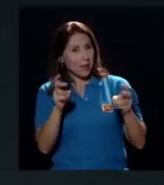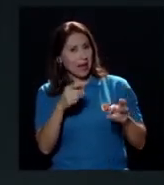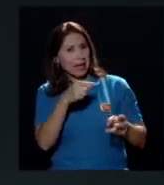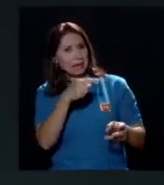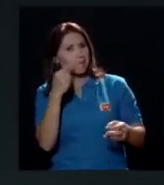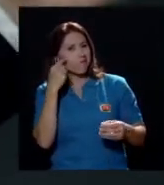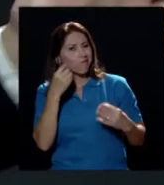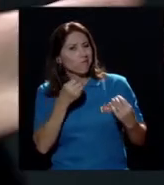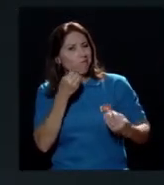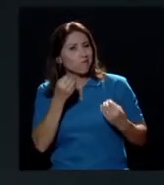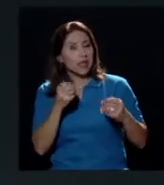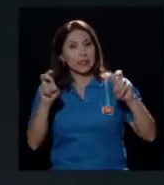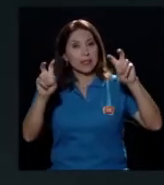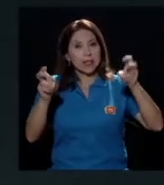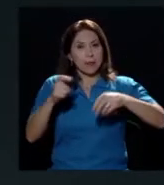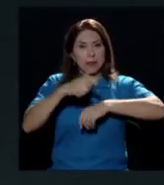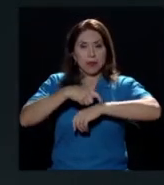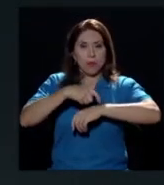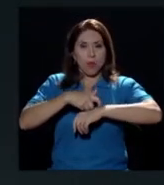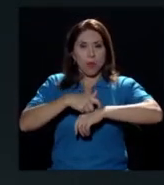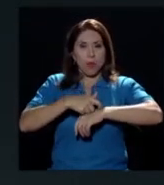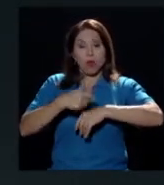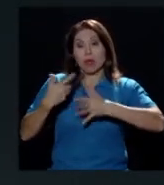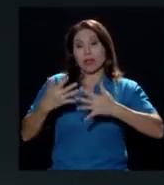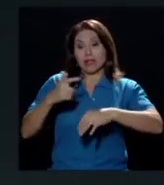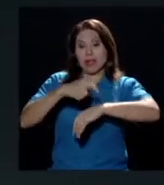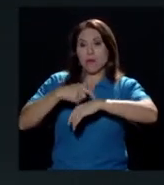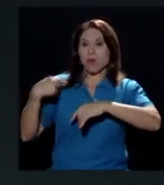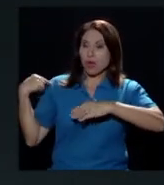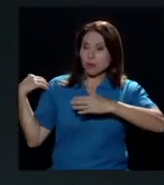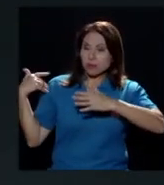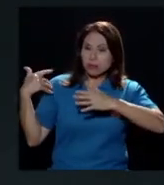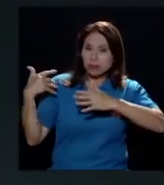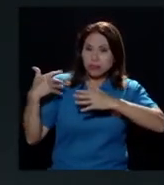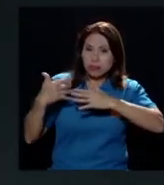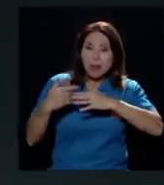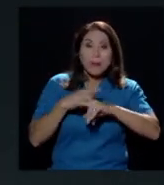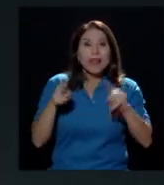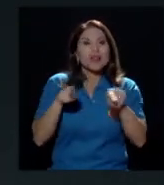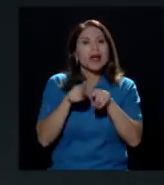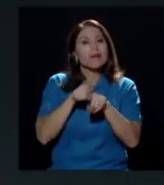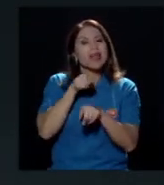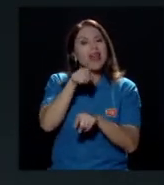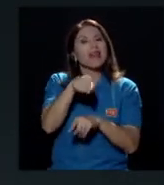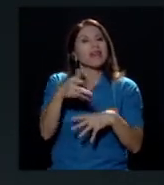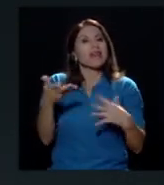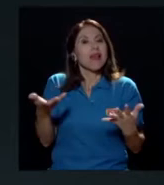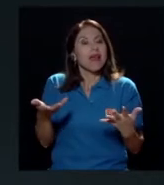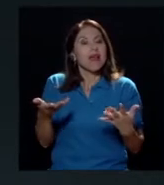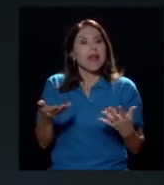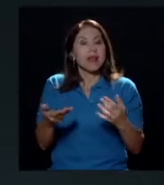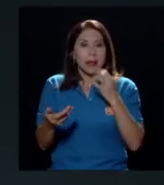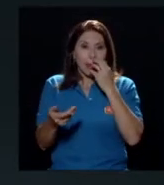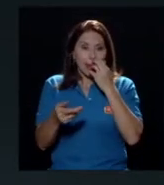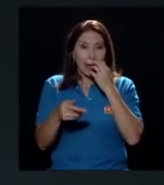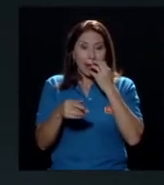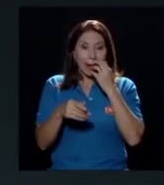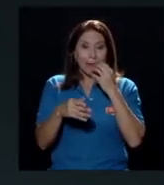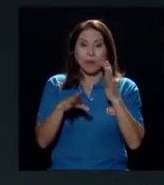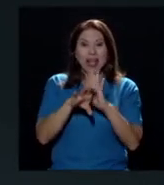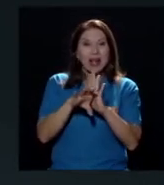tema del tiempo, tanto lo que ha corrido, pero también está metido dentro de eso el tema de dónde empieza a contar el